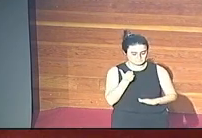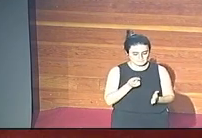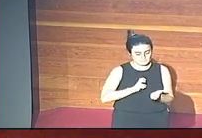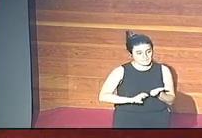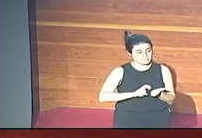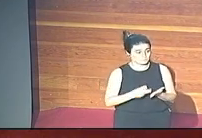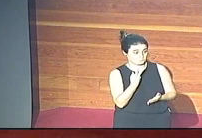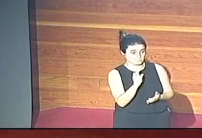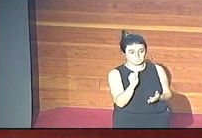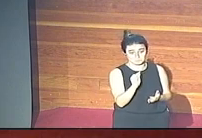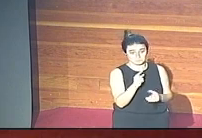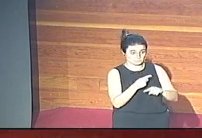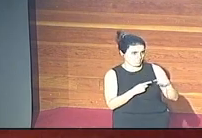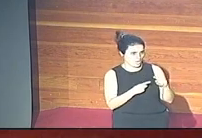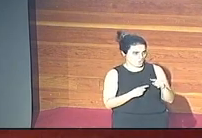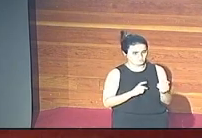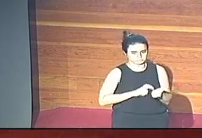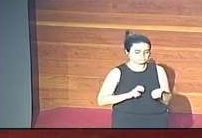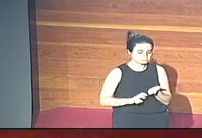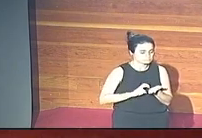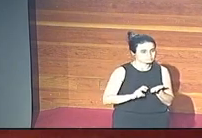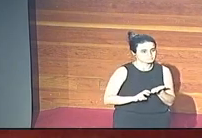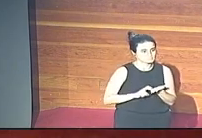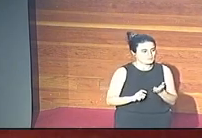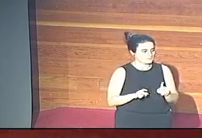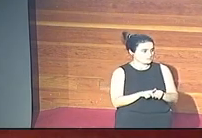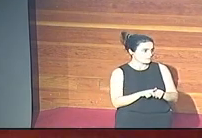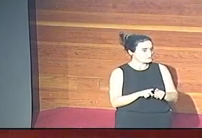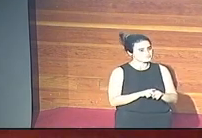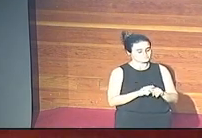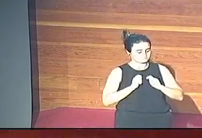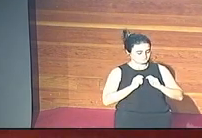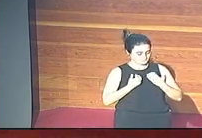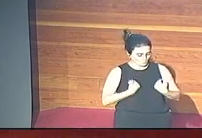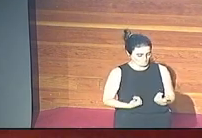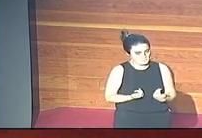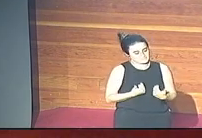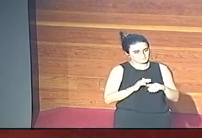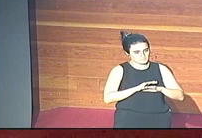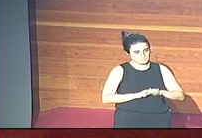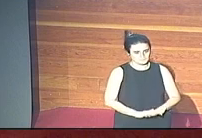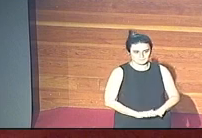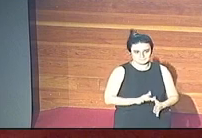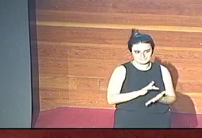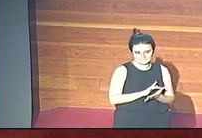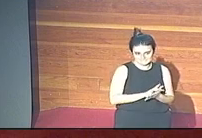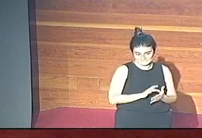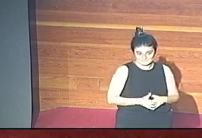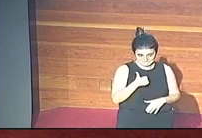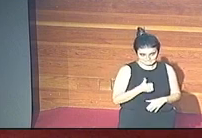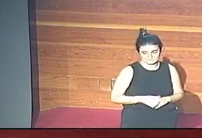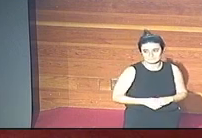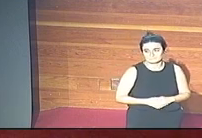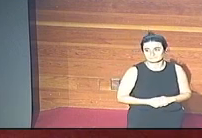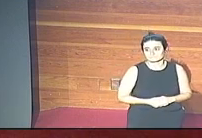20 minutos o de media hora pues parece que el cuerpo pues se va más relajado y nos ayudan bueno pues